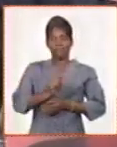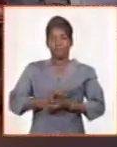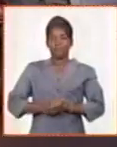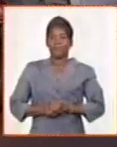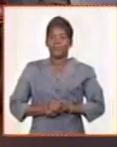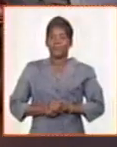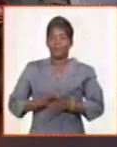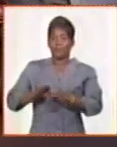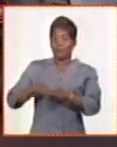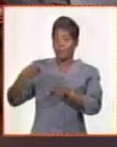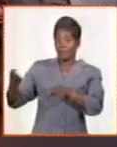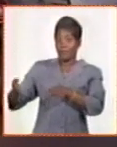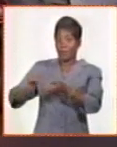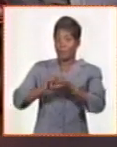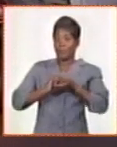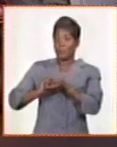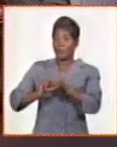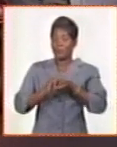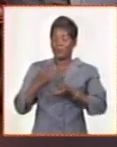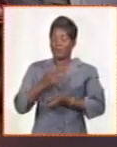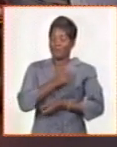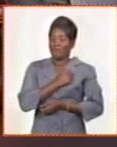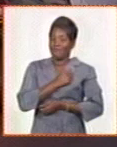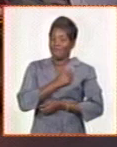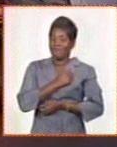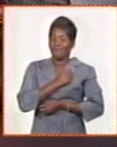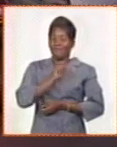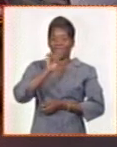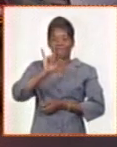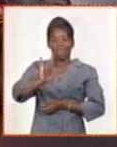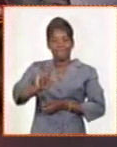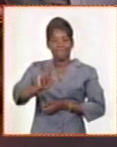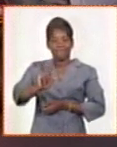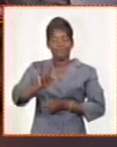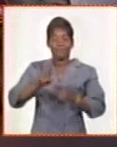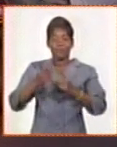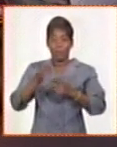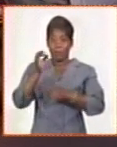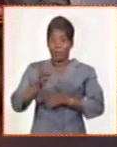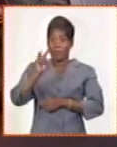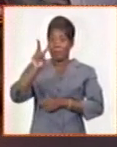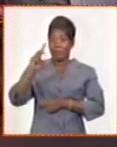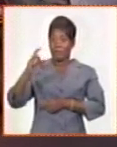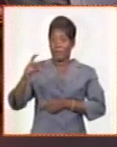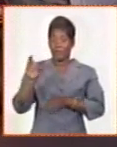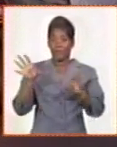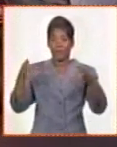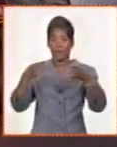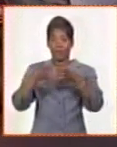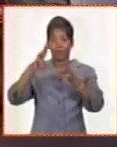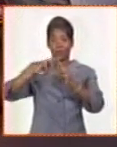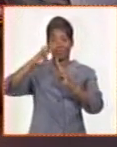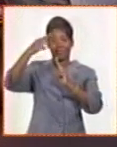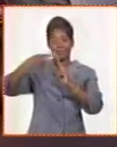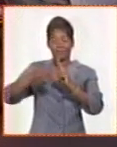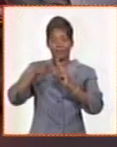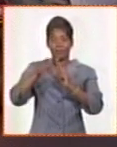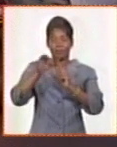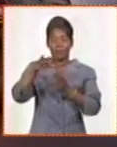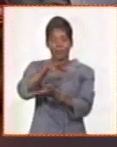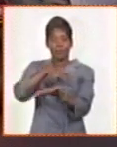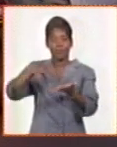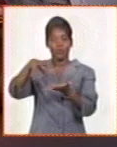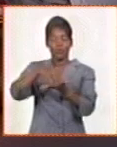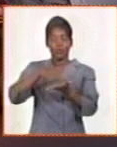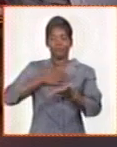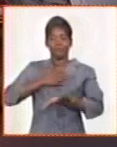ser que amamos tanto, tanto, tanto los cubanos, especialmente los villaclareños, que ha creado un templo de, no